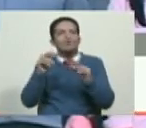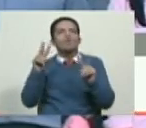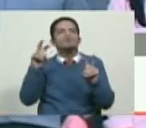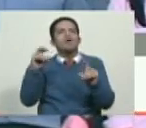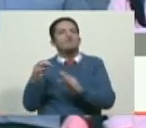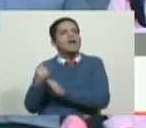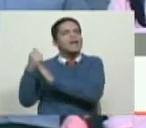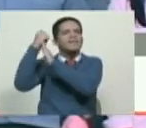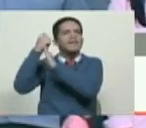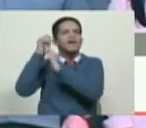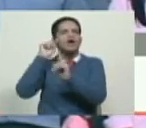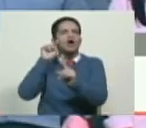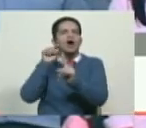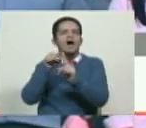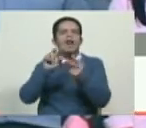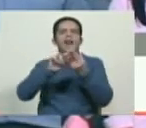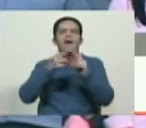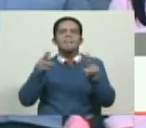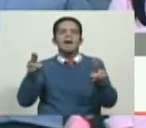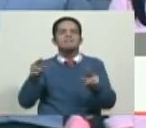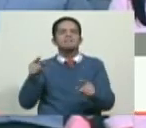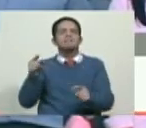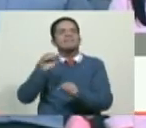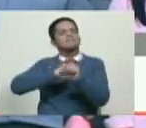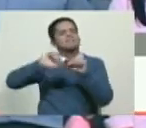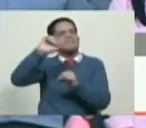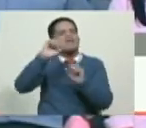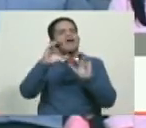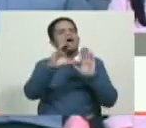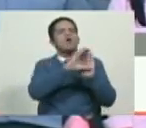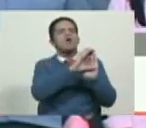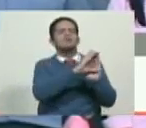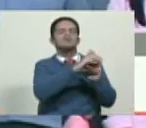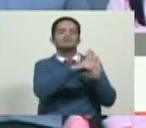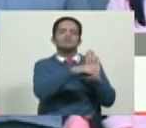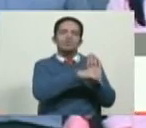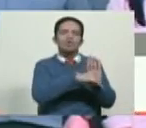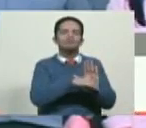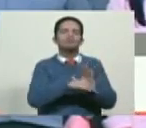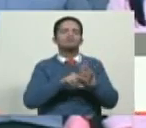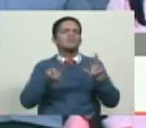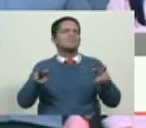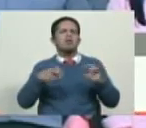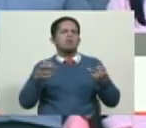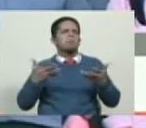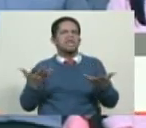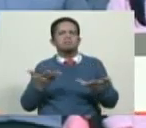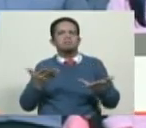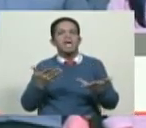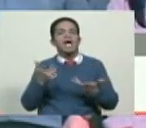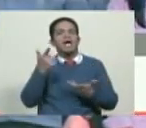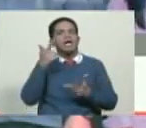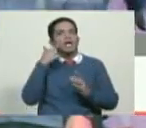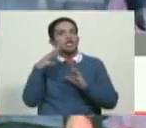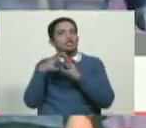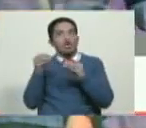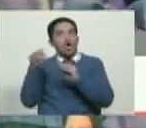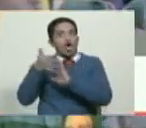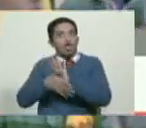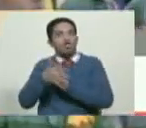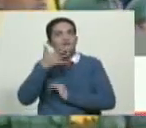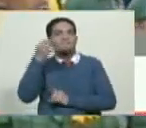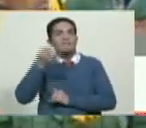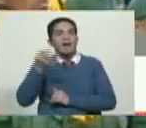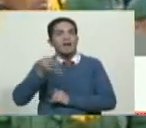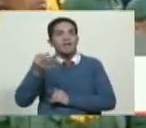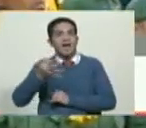paz, para defender la Constitución, renovar los conceptos verdaderos de la